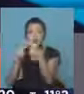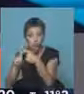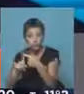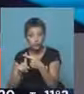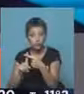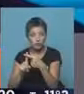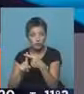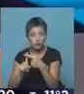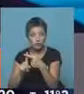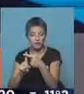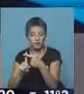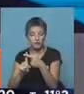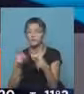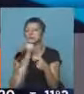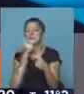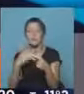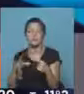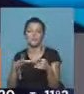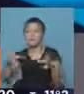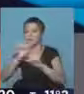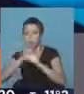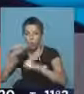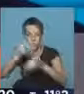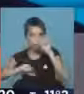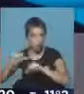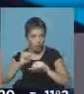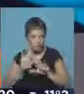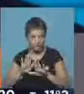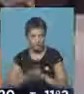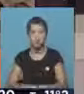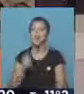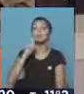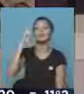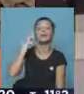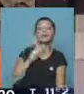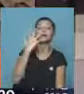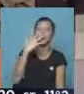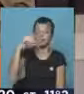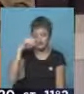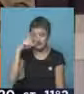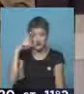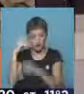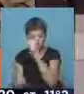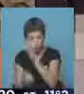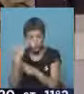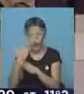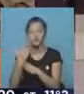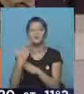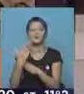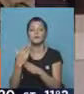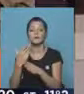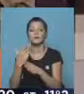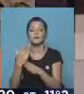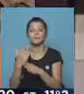quedaran desconectados en el caso de que empezaran a caer las bombas atómicas. En el 57 sale el Sputnik. Y esto,